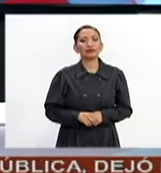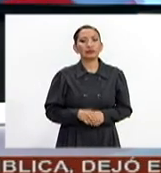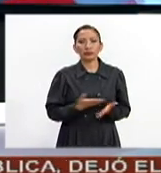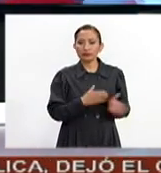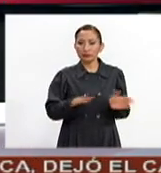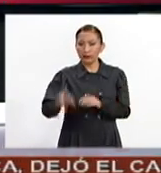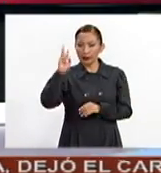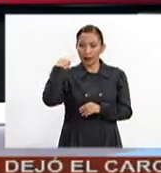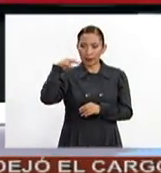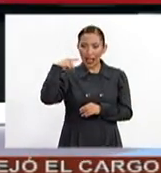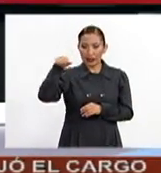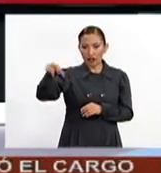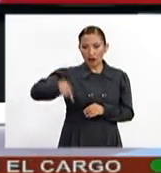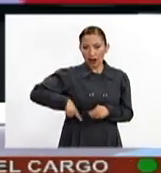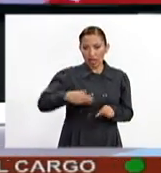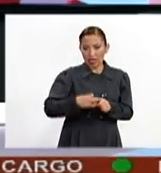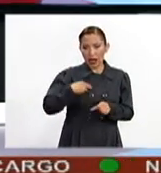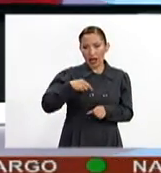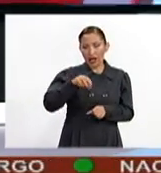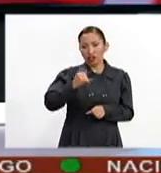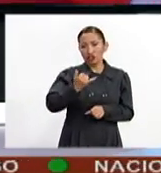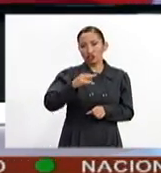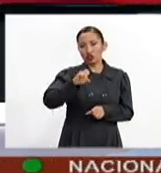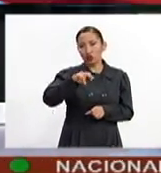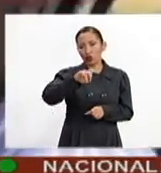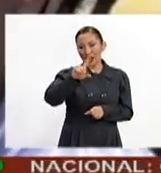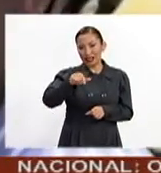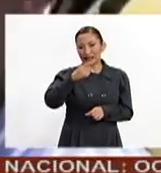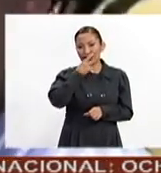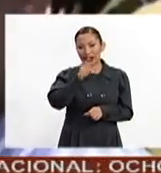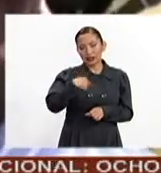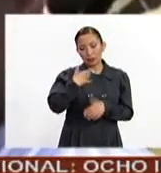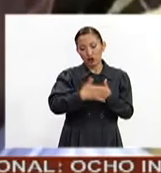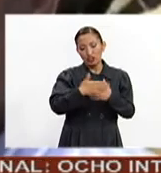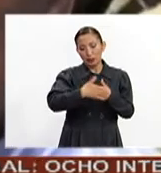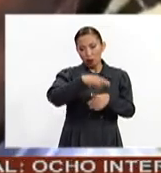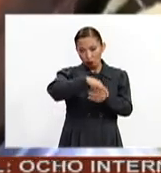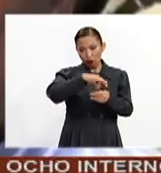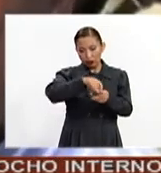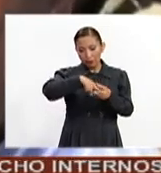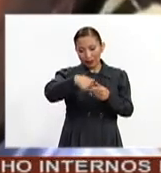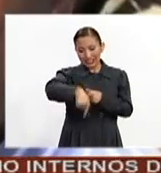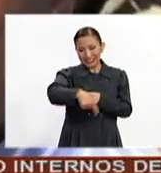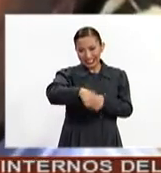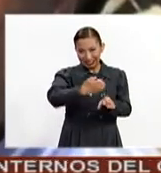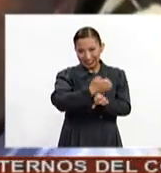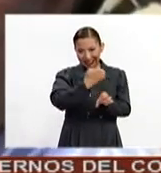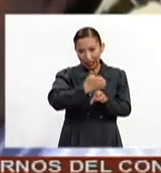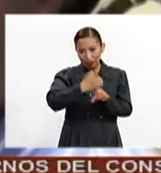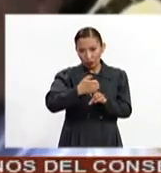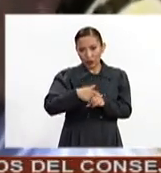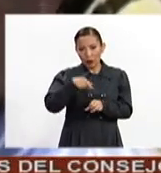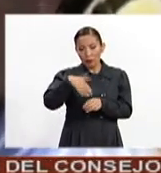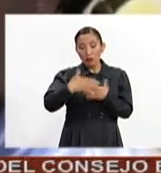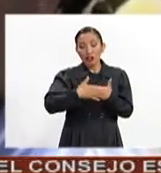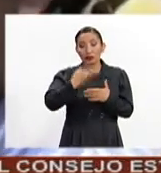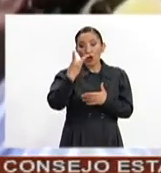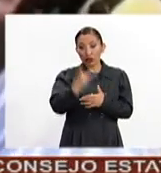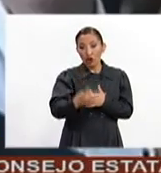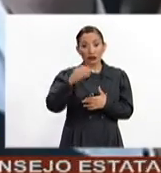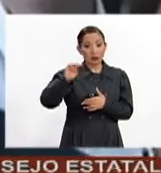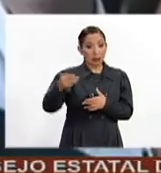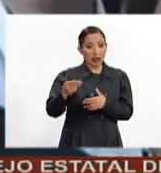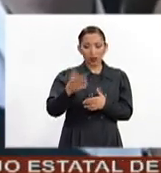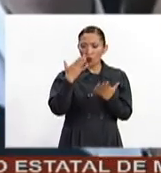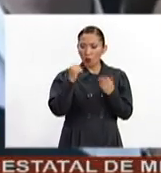Vámonos hasta Veracruz, ahí el gobernador Miguel Ángel Yunes aseguró que de cara al proceso electoral que inicia en este estado el próximo 2 de